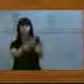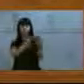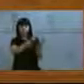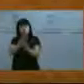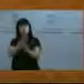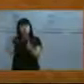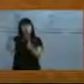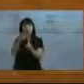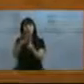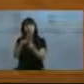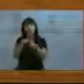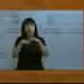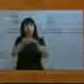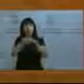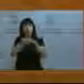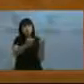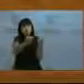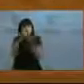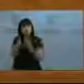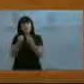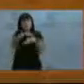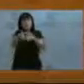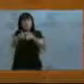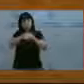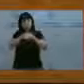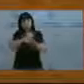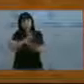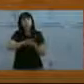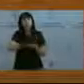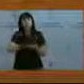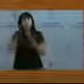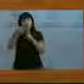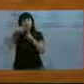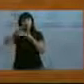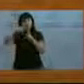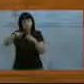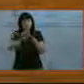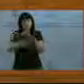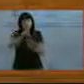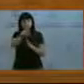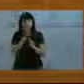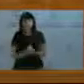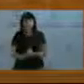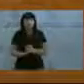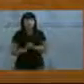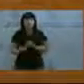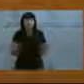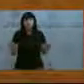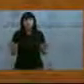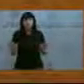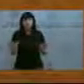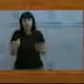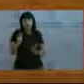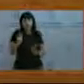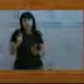garantizar los recursos necesarios para desarrollar las políticas con este fin. No quiero dejar pasar la ocasión